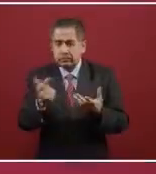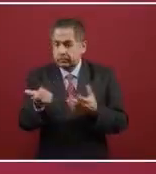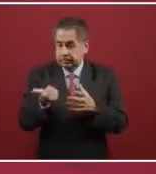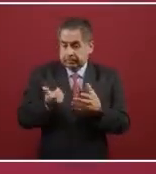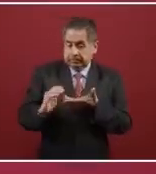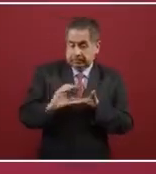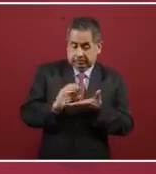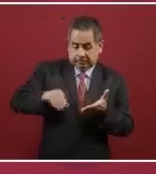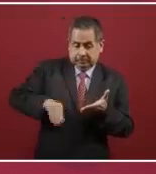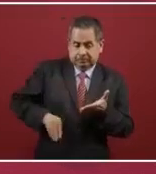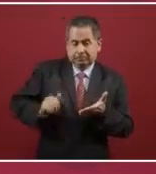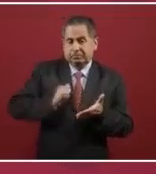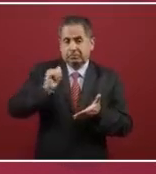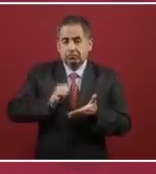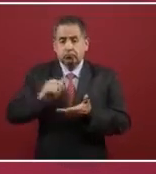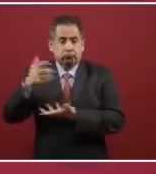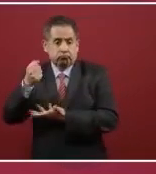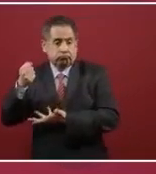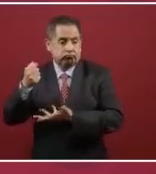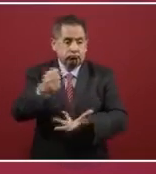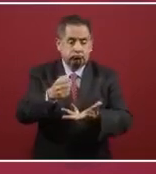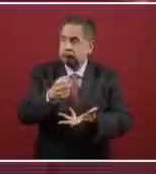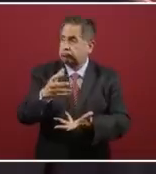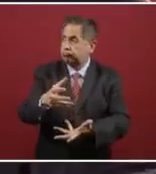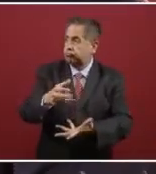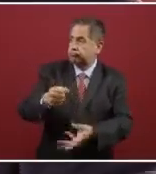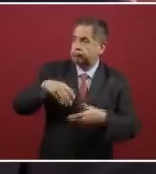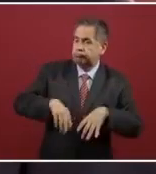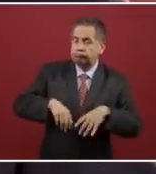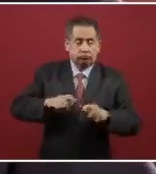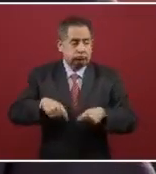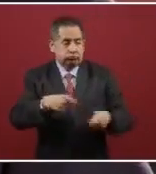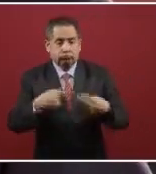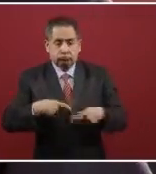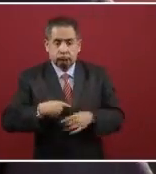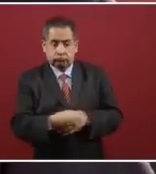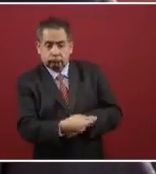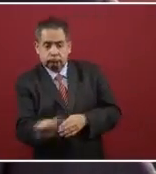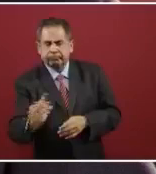dinero del presupuesto, no le llegaba a la gente,